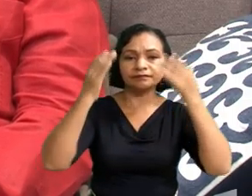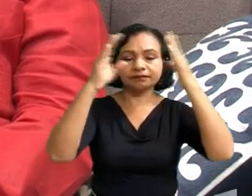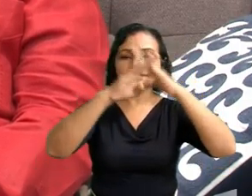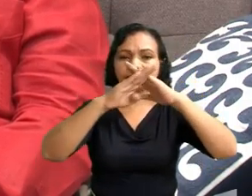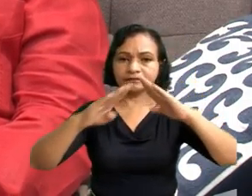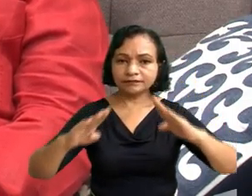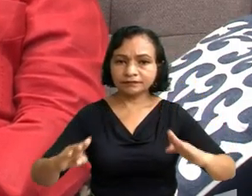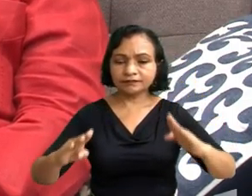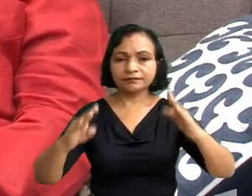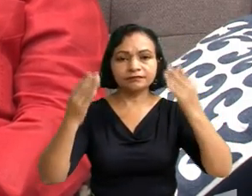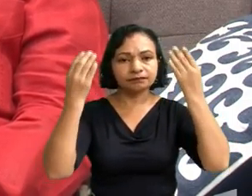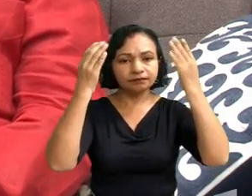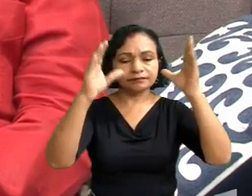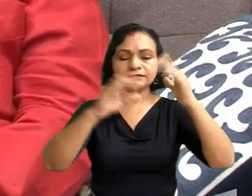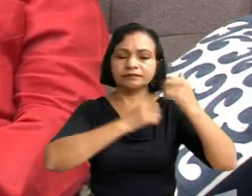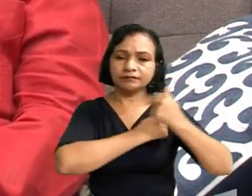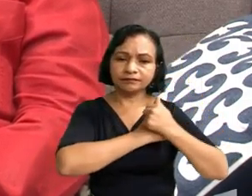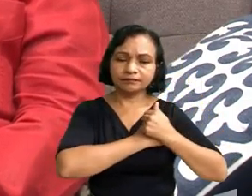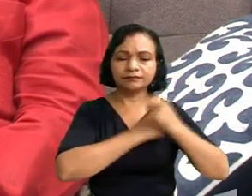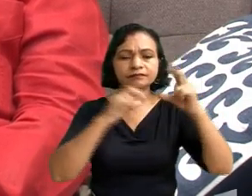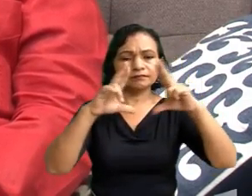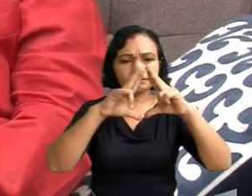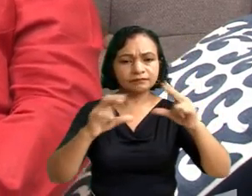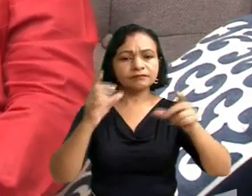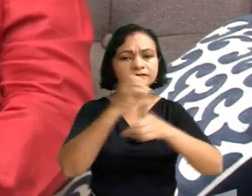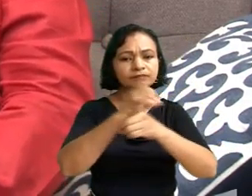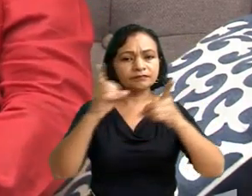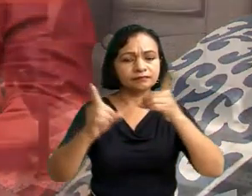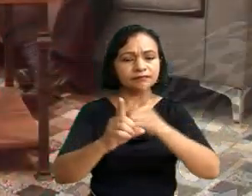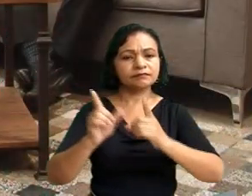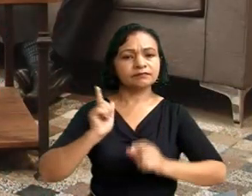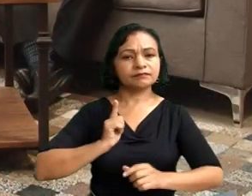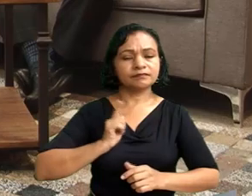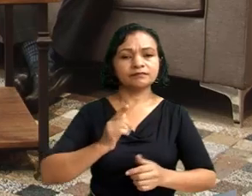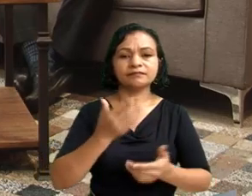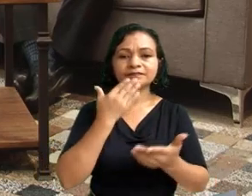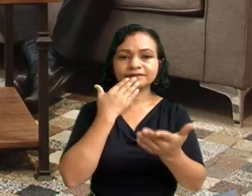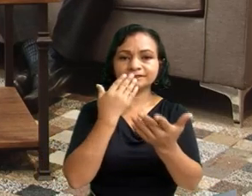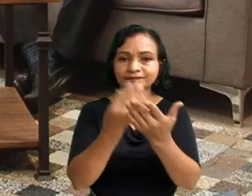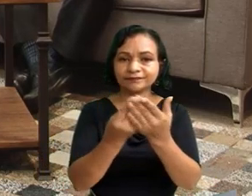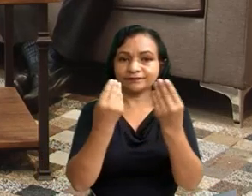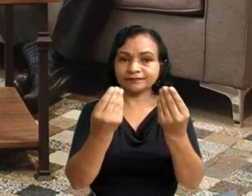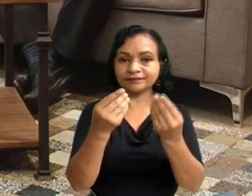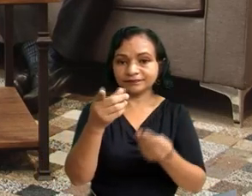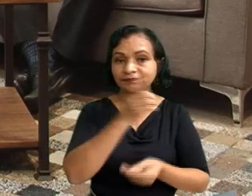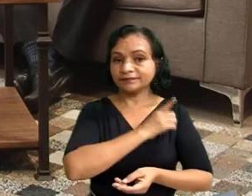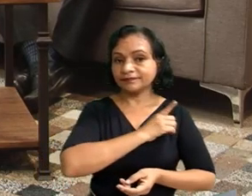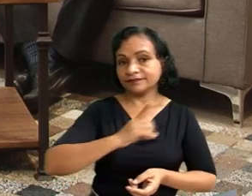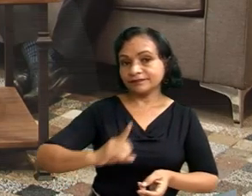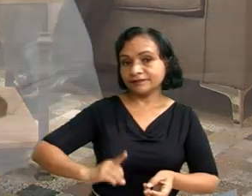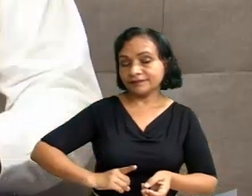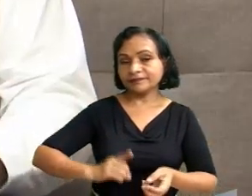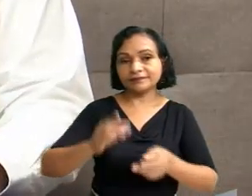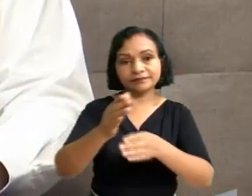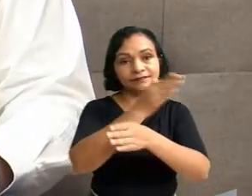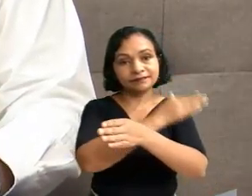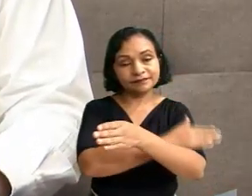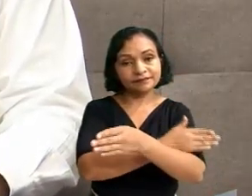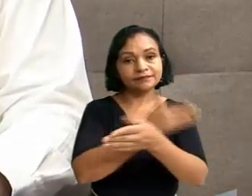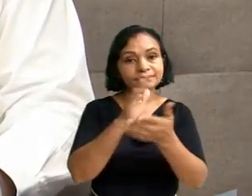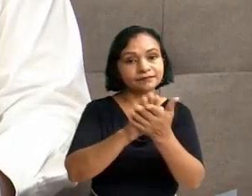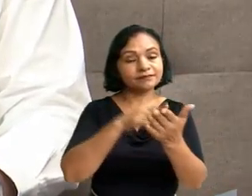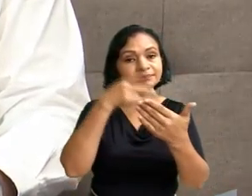la cultura del amor entre hermanos muchísimas gracias por su tiempo diputados pues antes de despedir nuestro